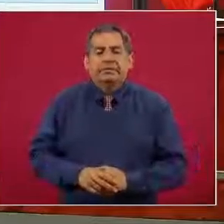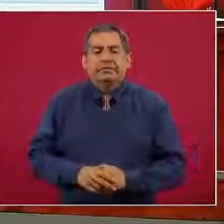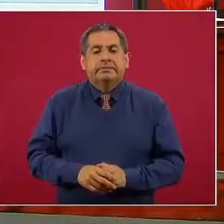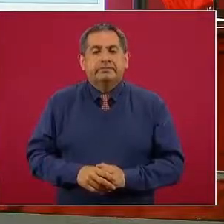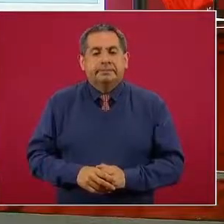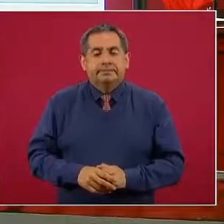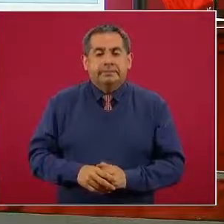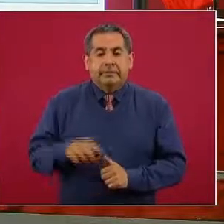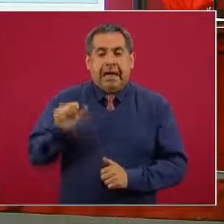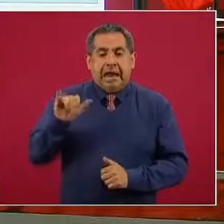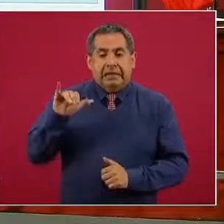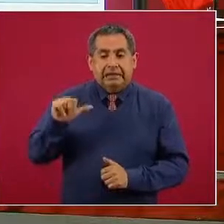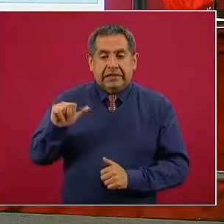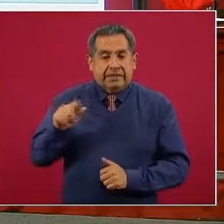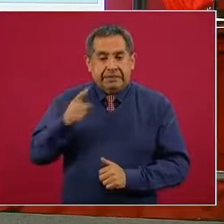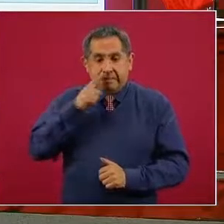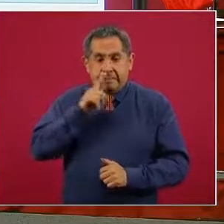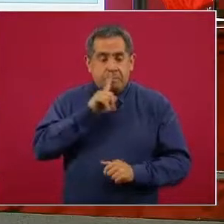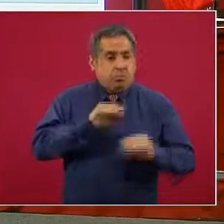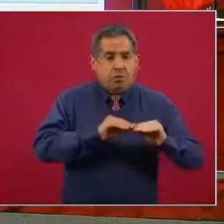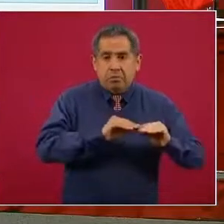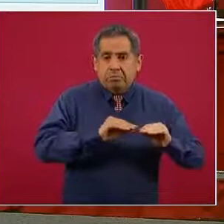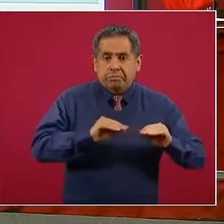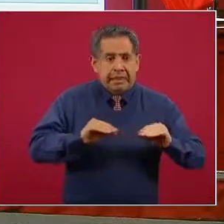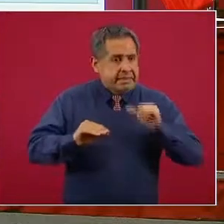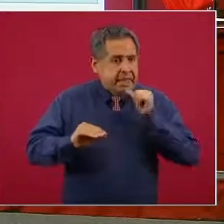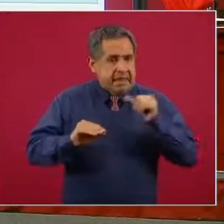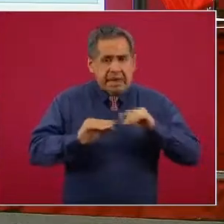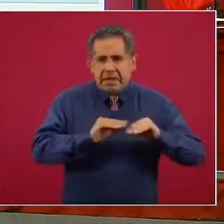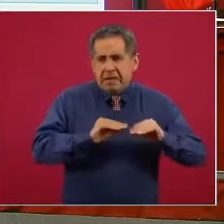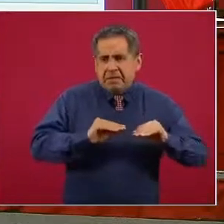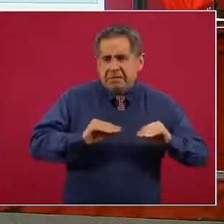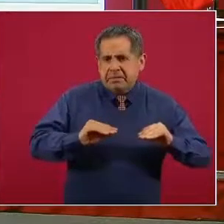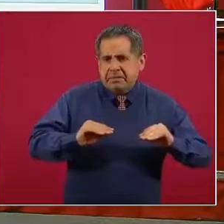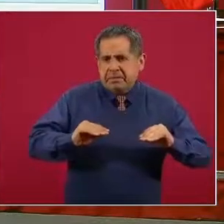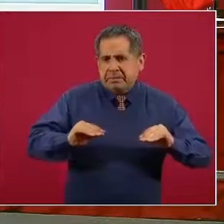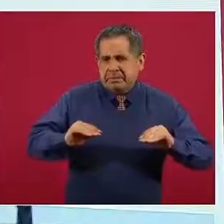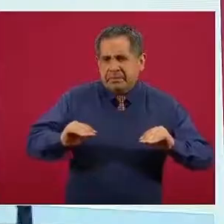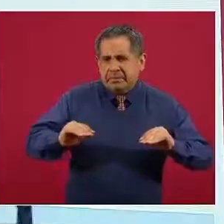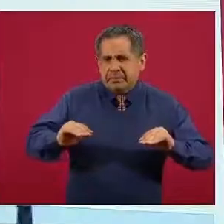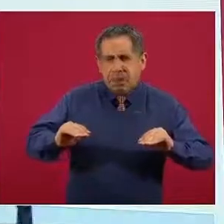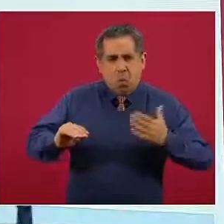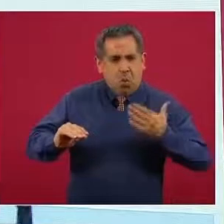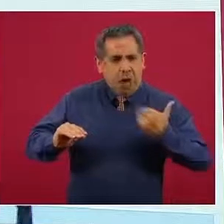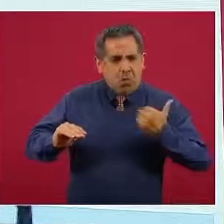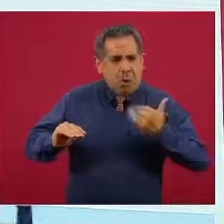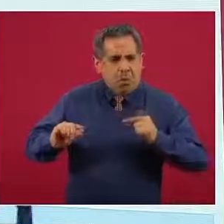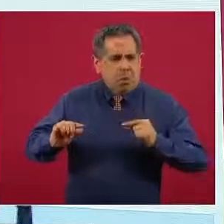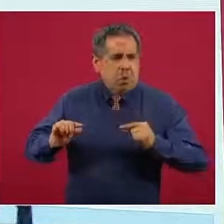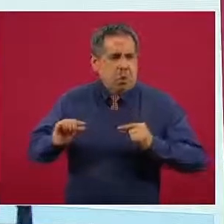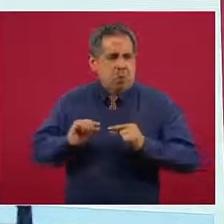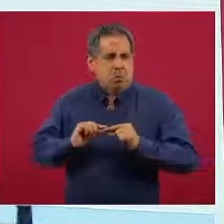Asia, una curva plana y larga, plana y larga.